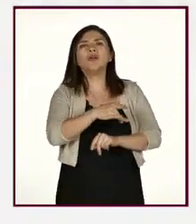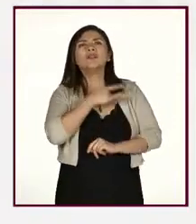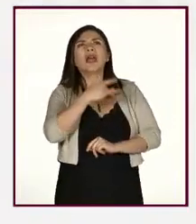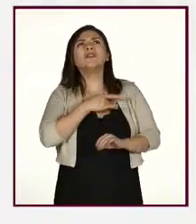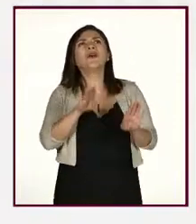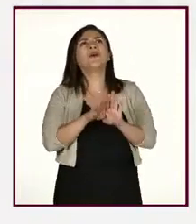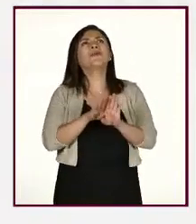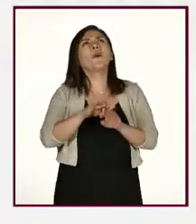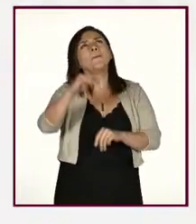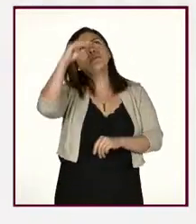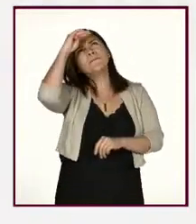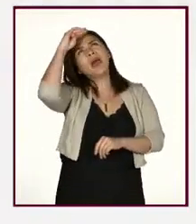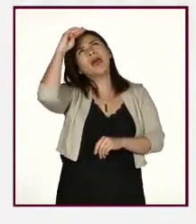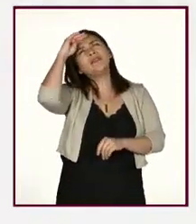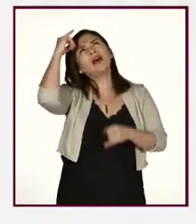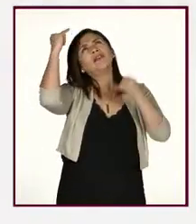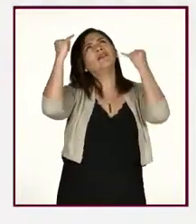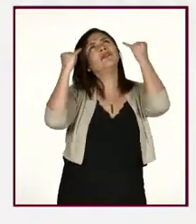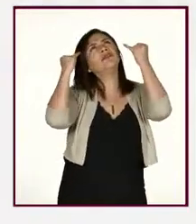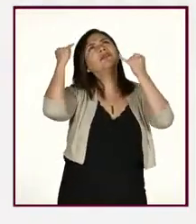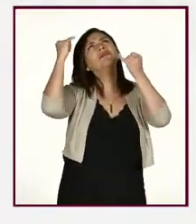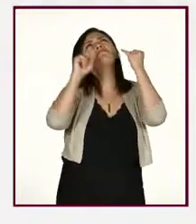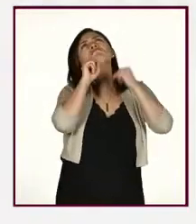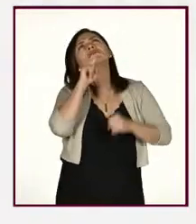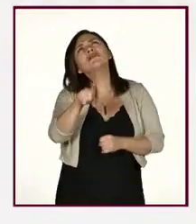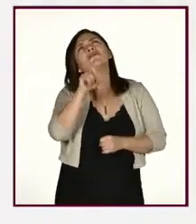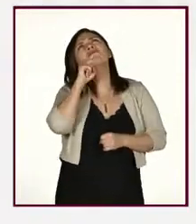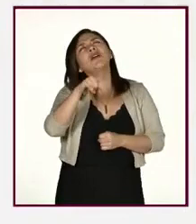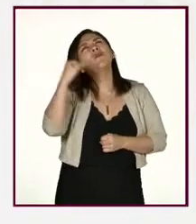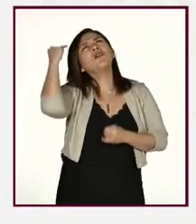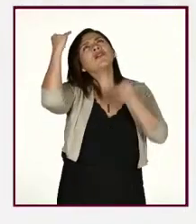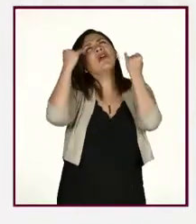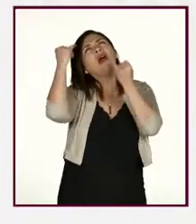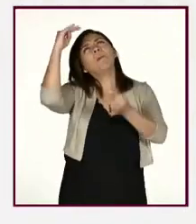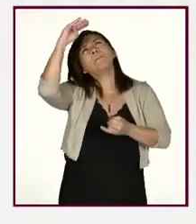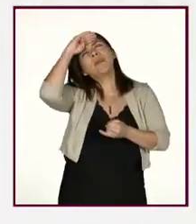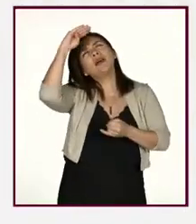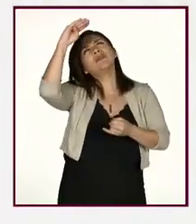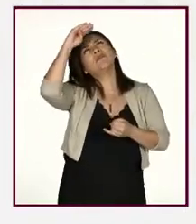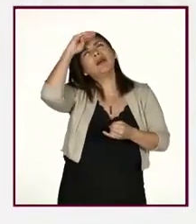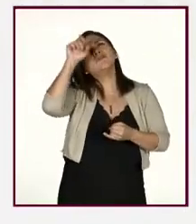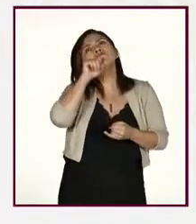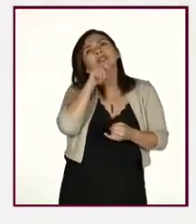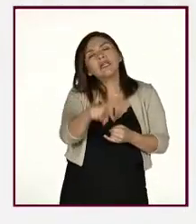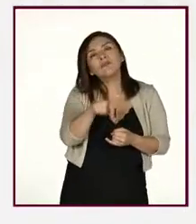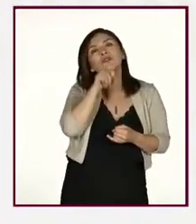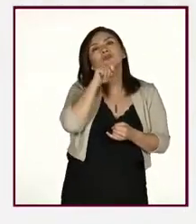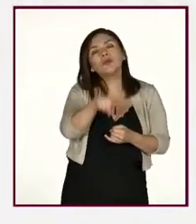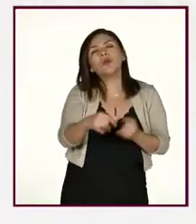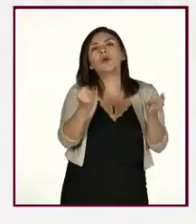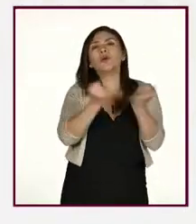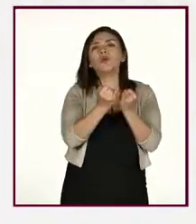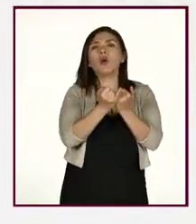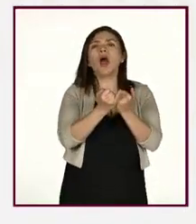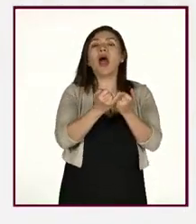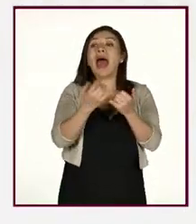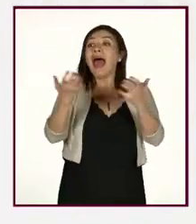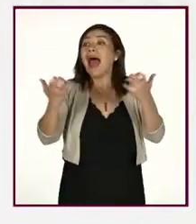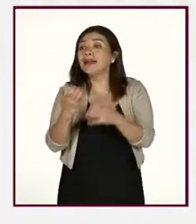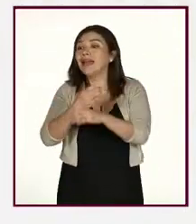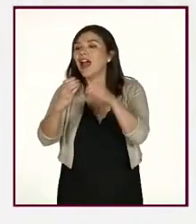ahí como con un pensamiento, mastique el mismo pensamiento y empezar también a posponer